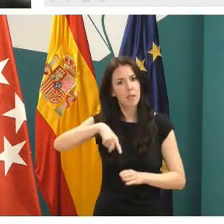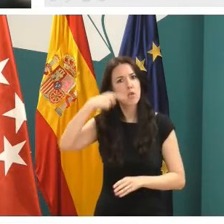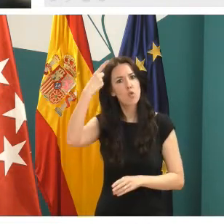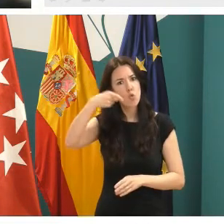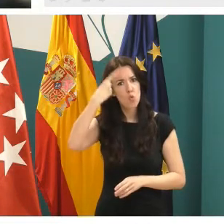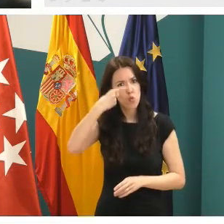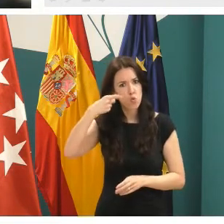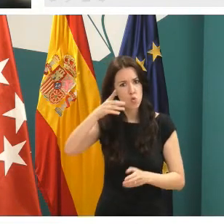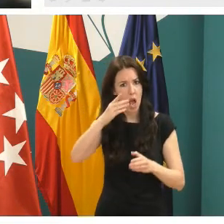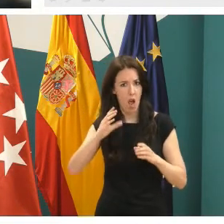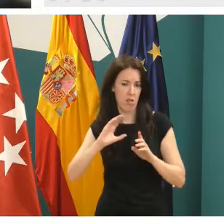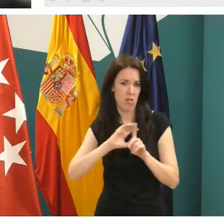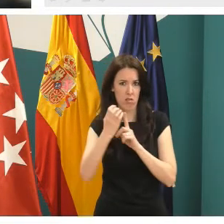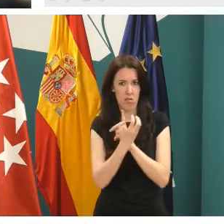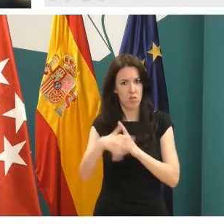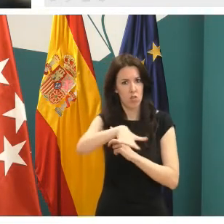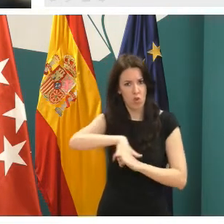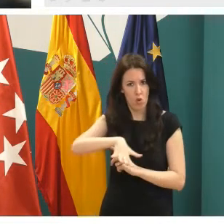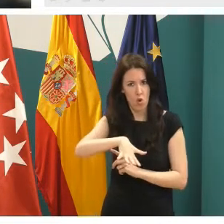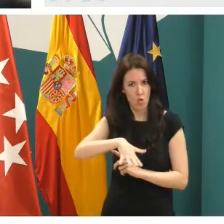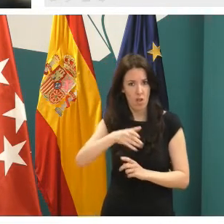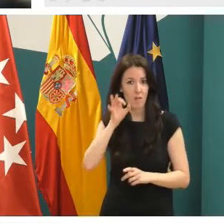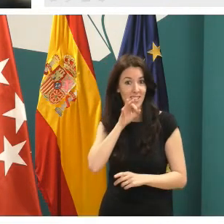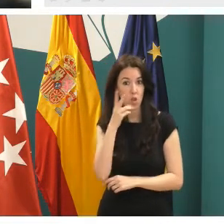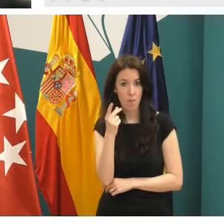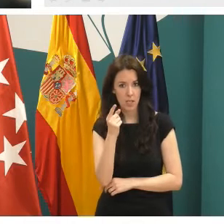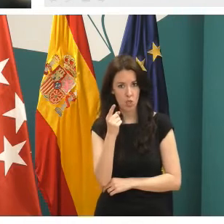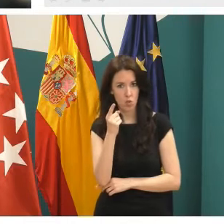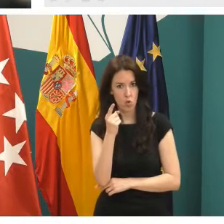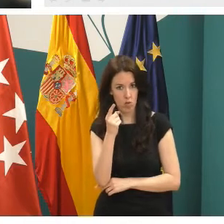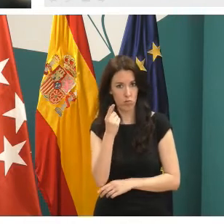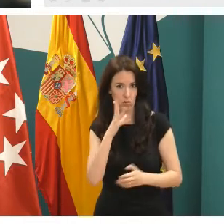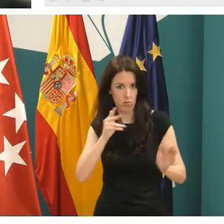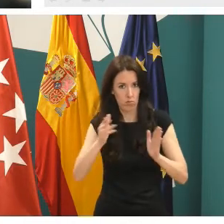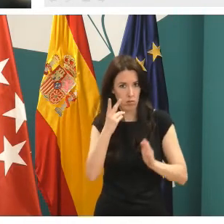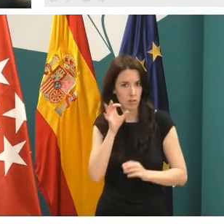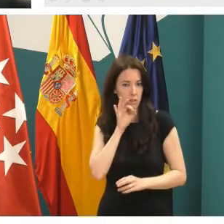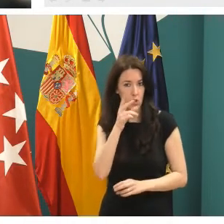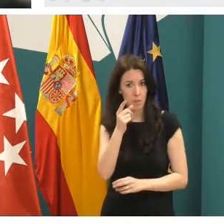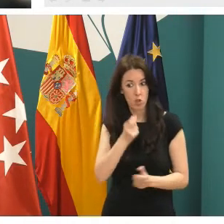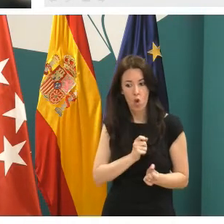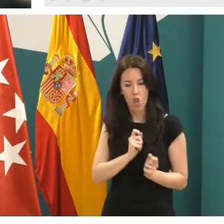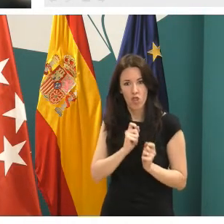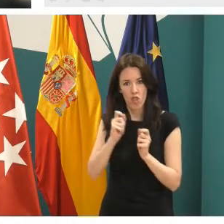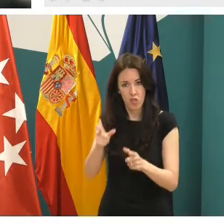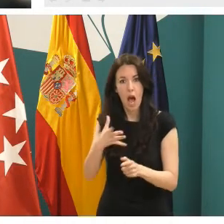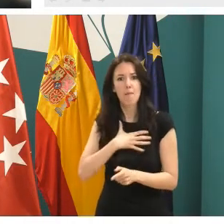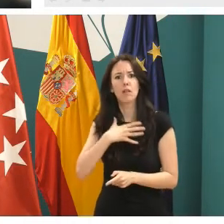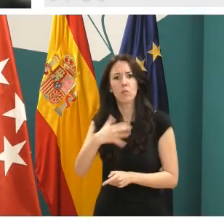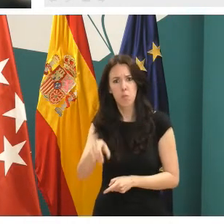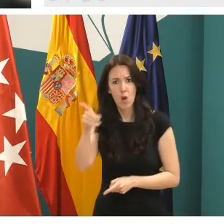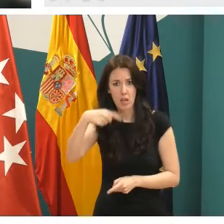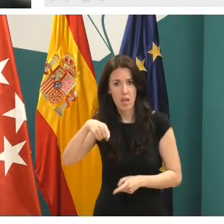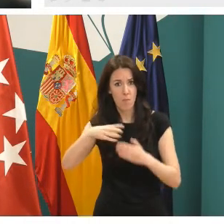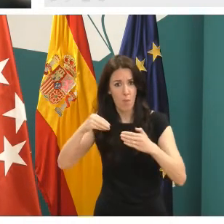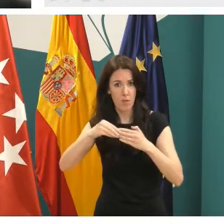en la que nos estamos moviendo, pleno siglo XXI, proporcionar y poner al alcance de estos pacientes y por supuesto también de